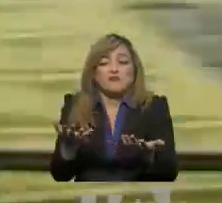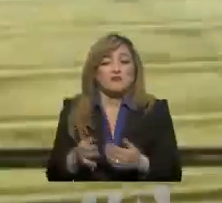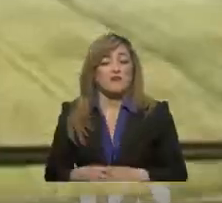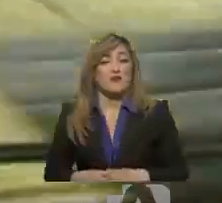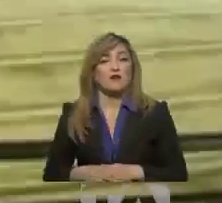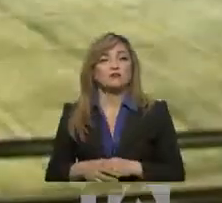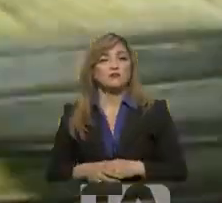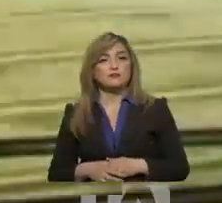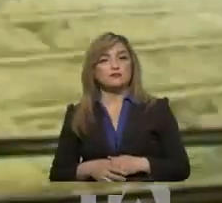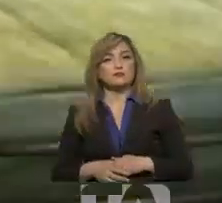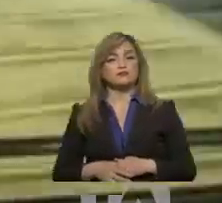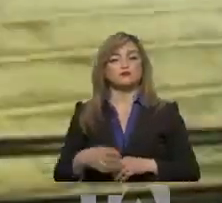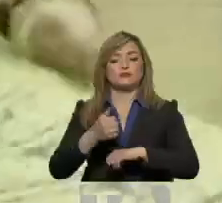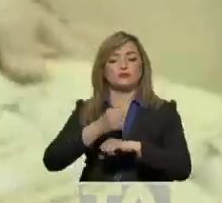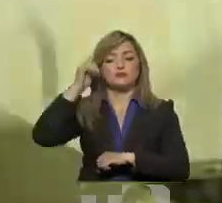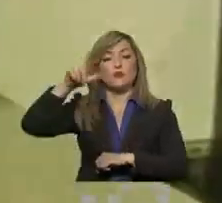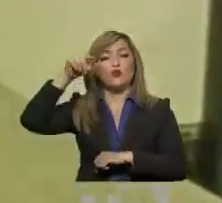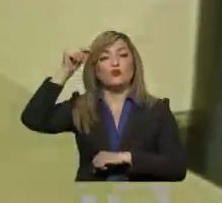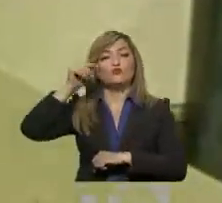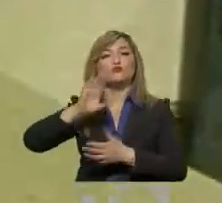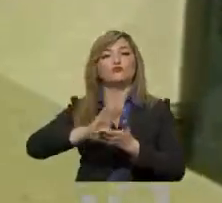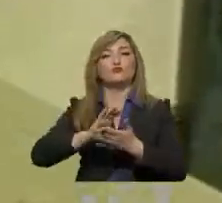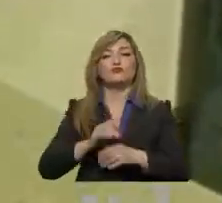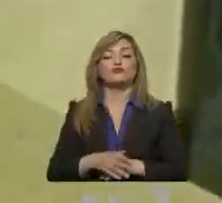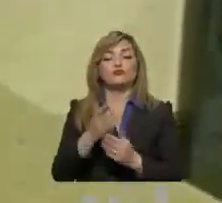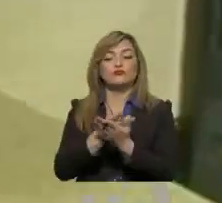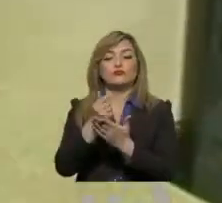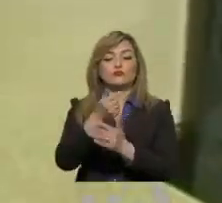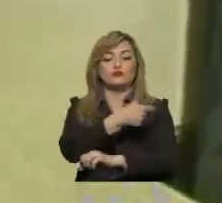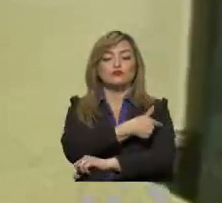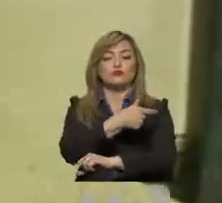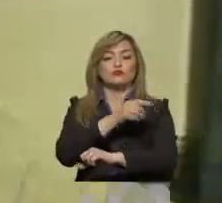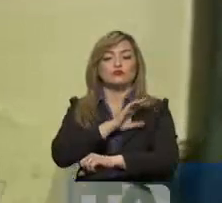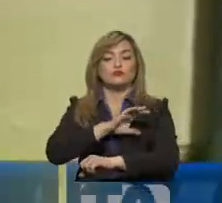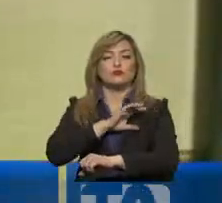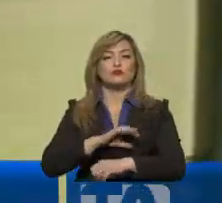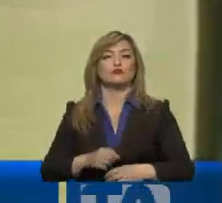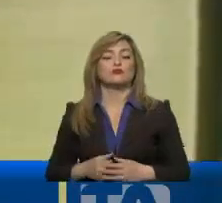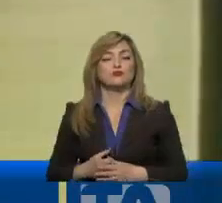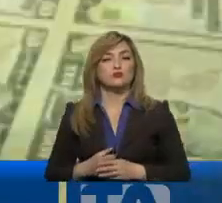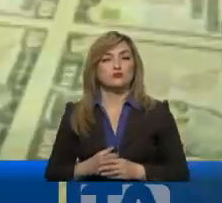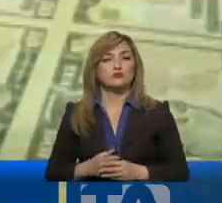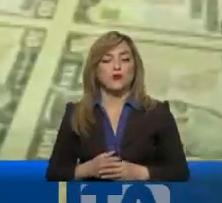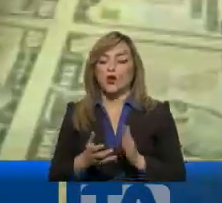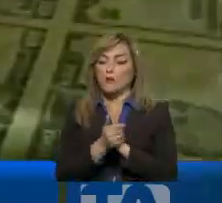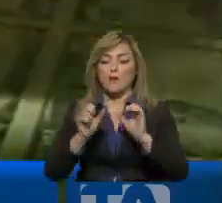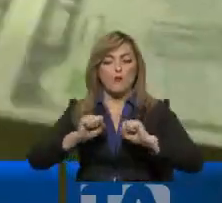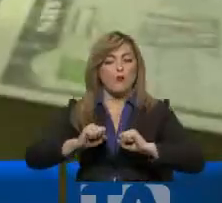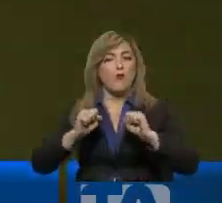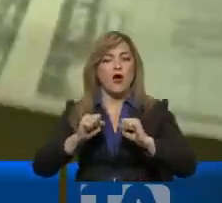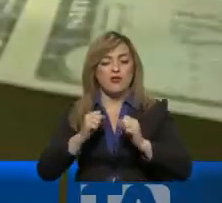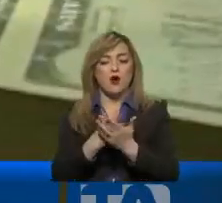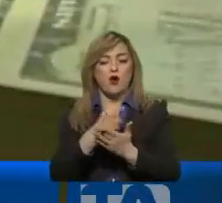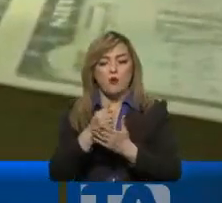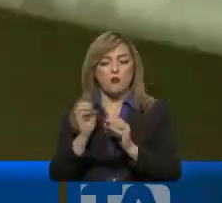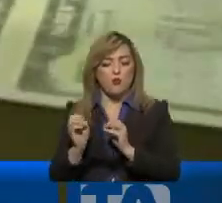así como la autorización del gobierno central para la importación de vacunas a los municipios que tengan capacidad para